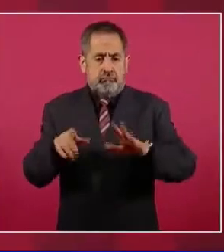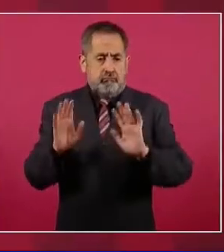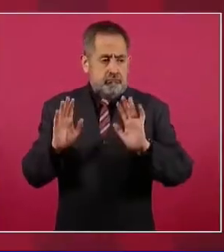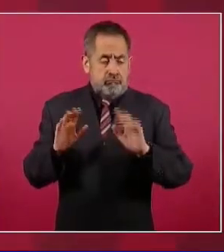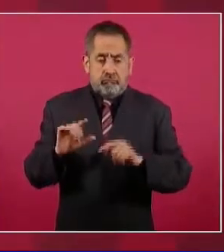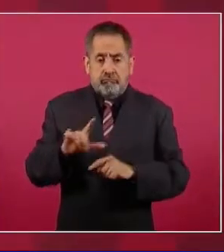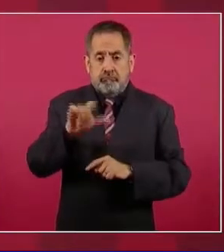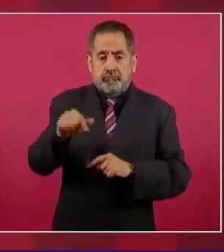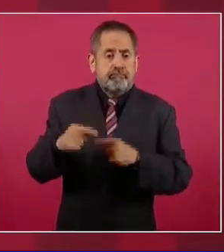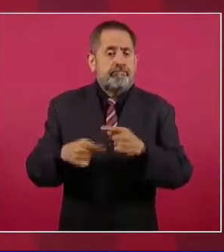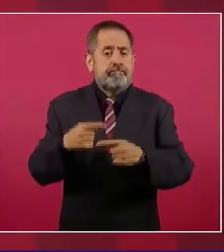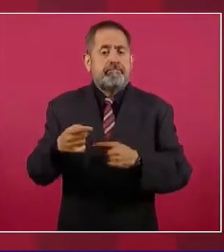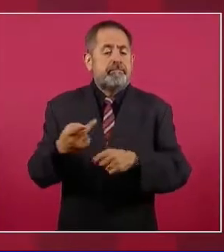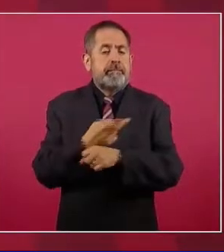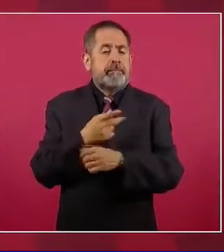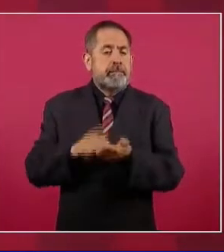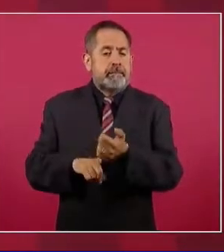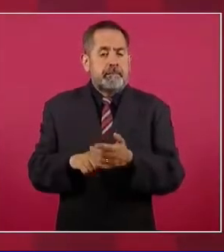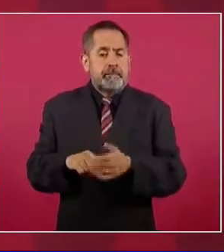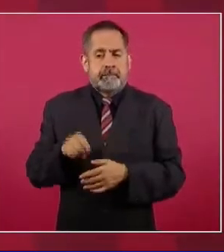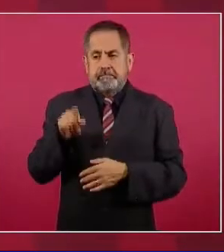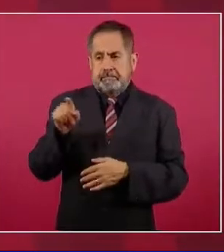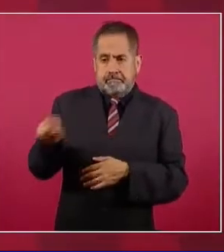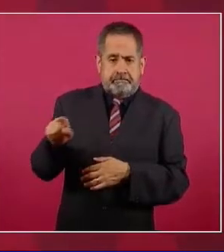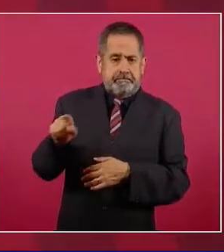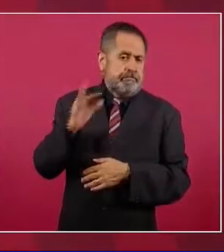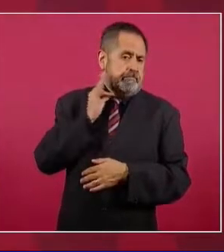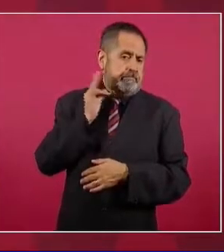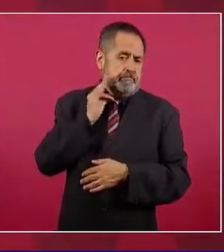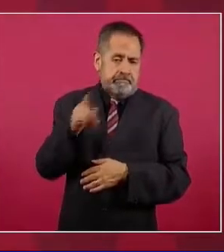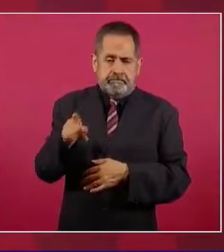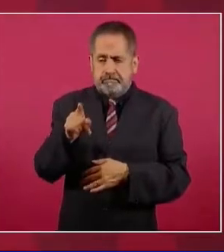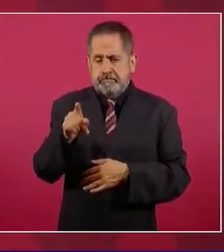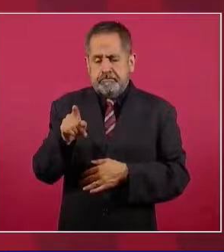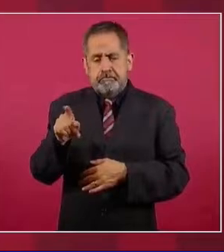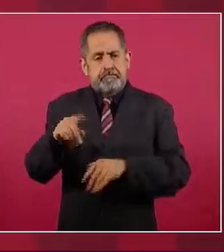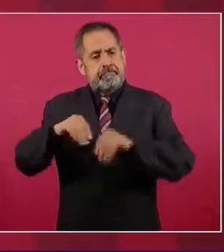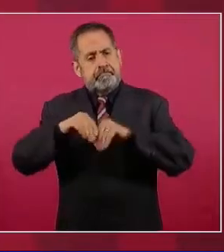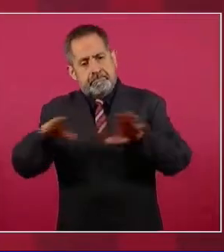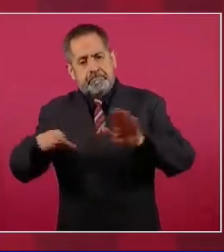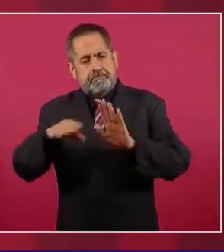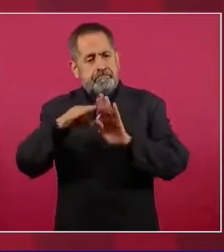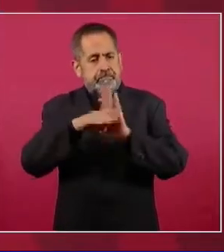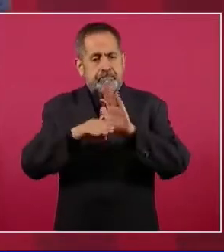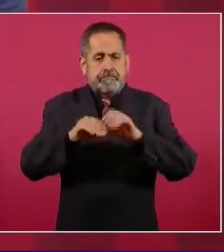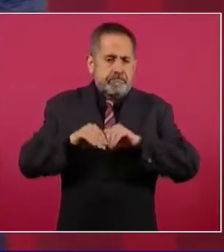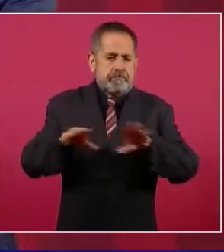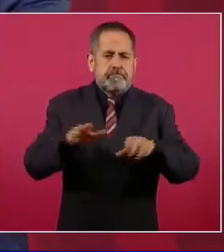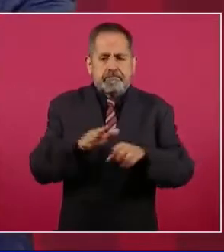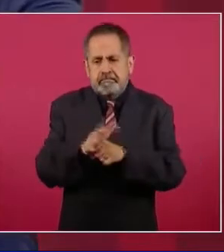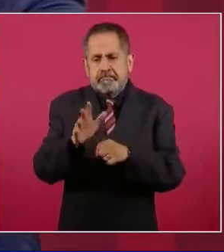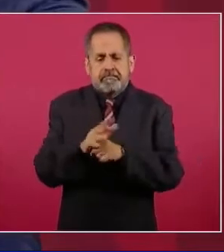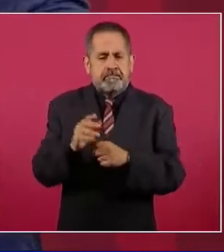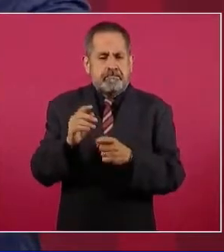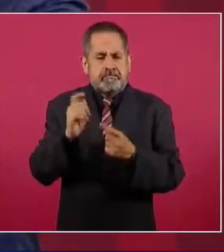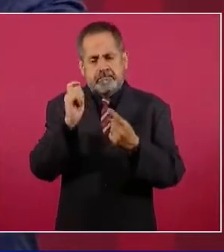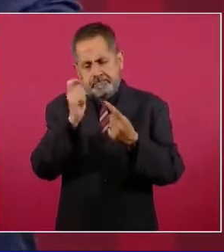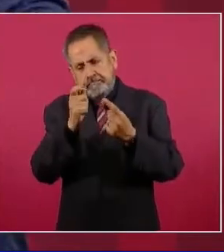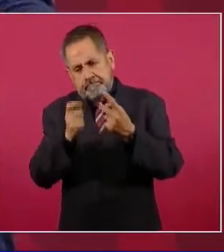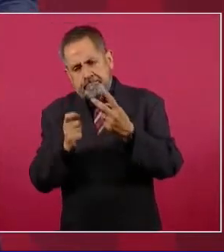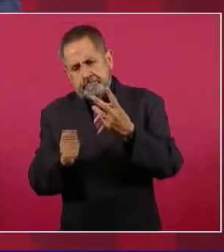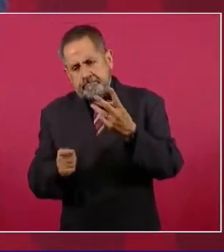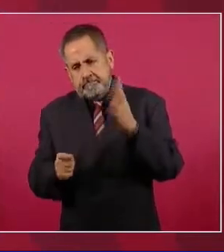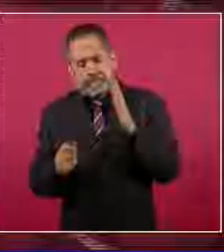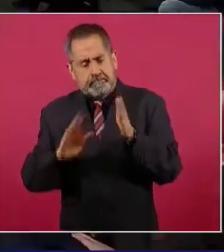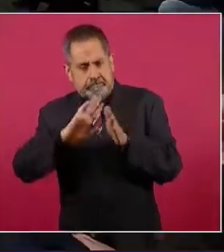Posteriormente, la Fiscalía dio a conocer cuáles son